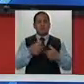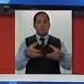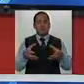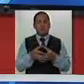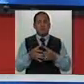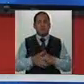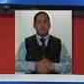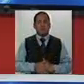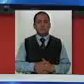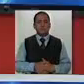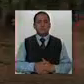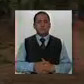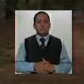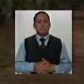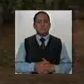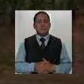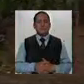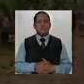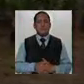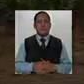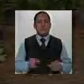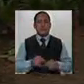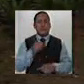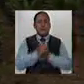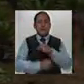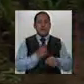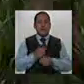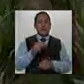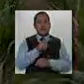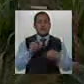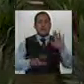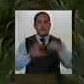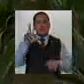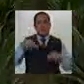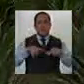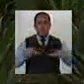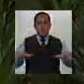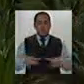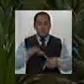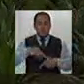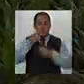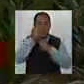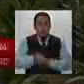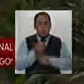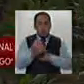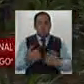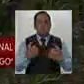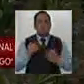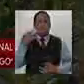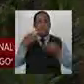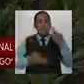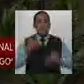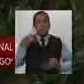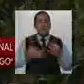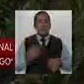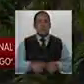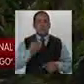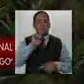su sector. Para el 2013, el sector agricultura contará con un presupuesto adicional